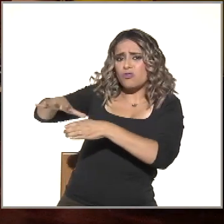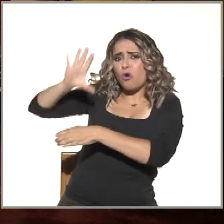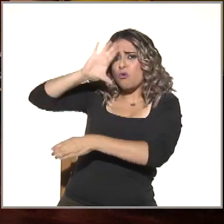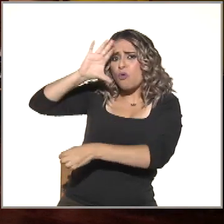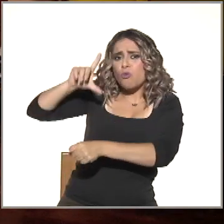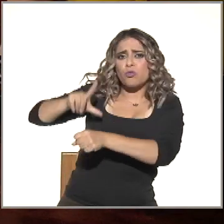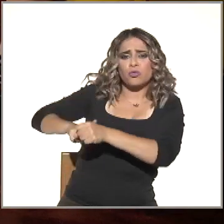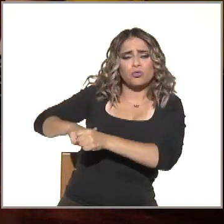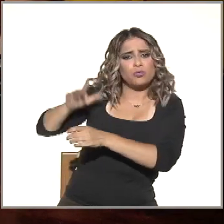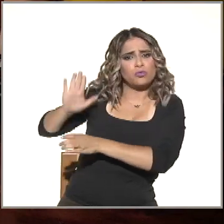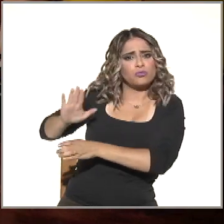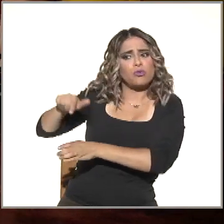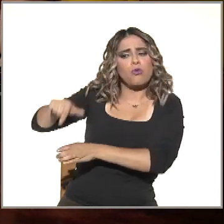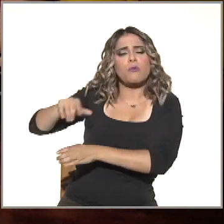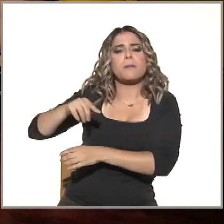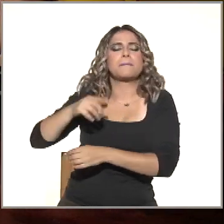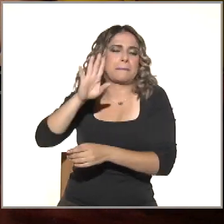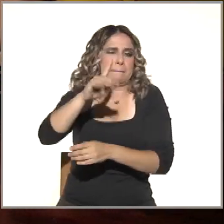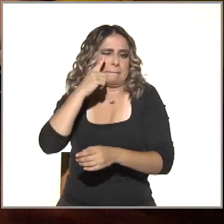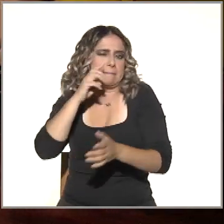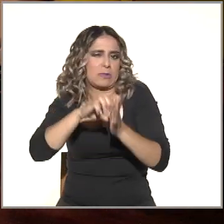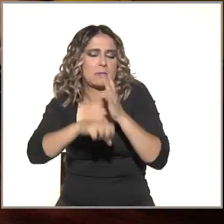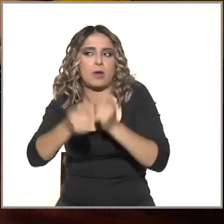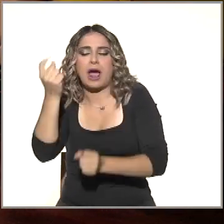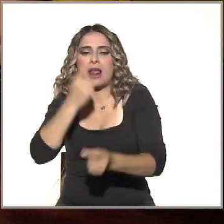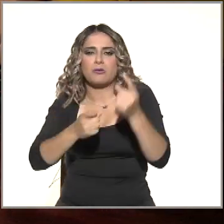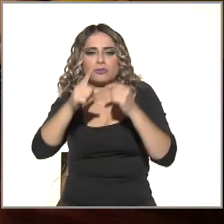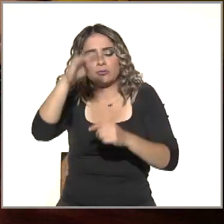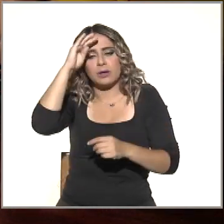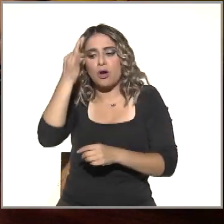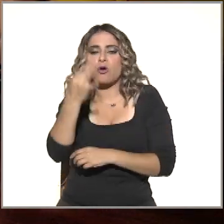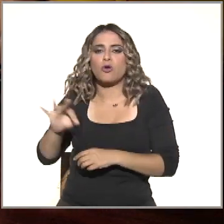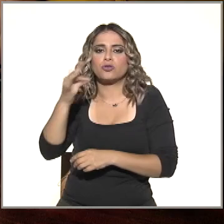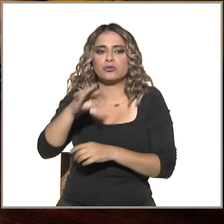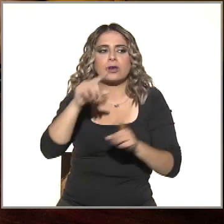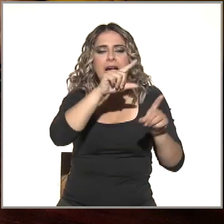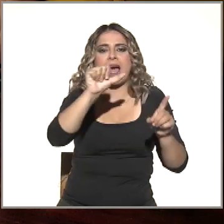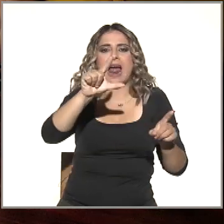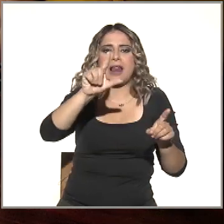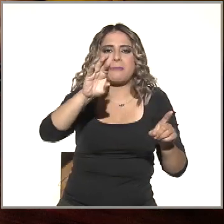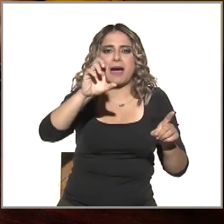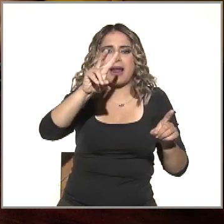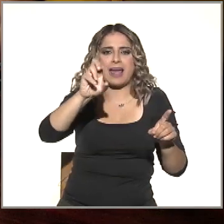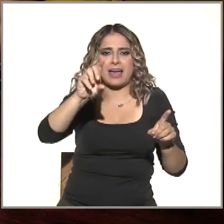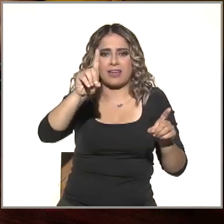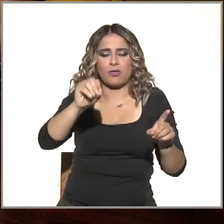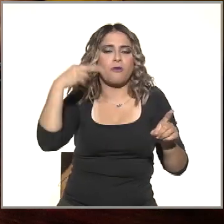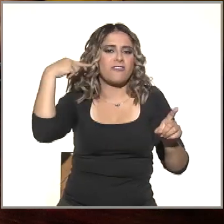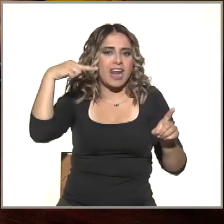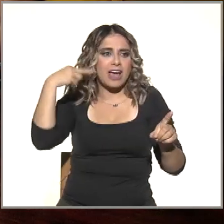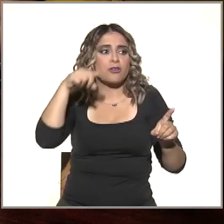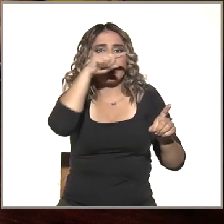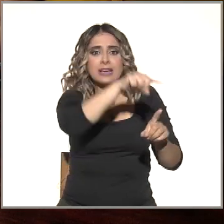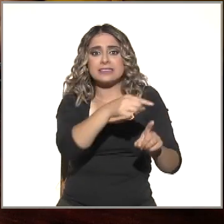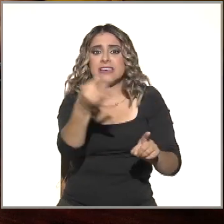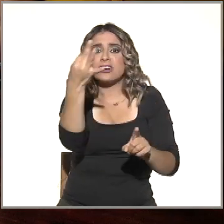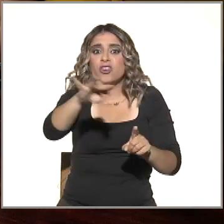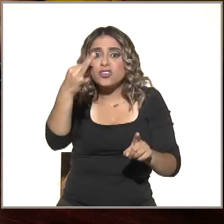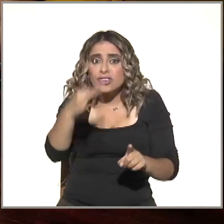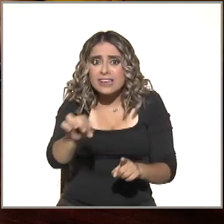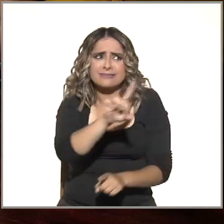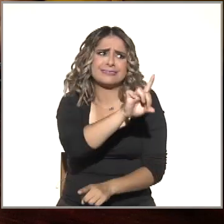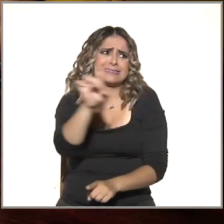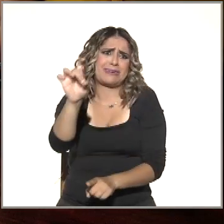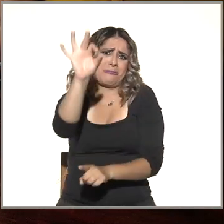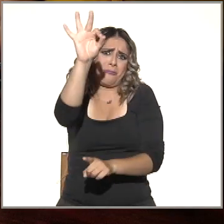muchos lugares en donde la grosería, ya ven que dicen que los de Alvarado, Veracruz, pues sin groserías no pueden hablar, no